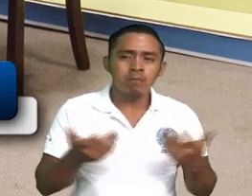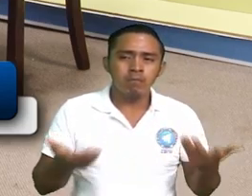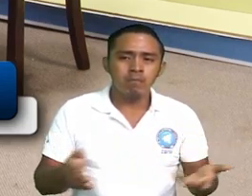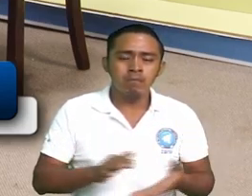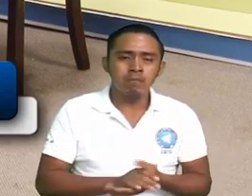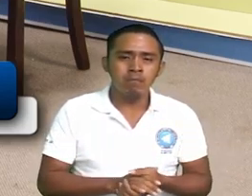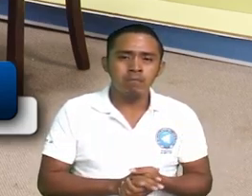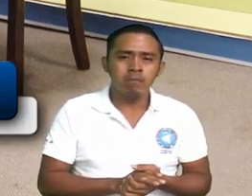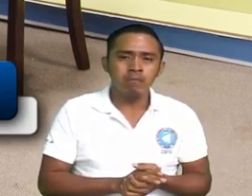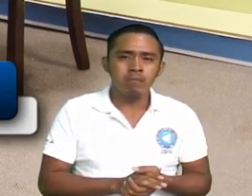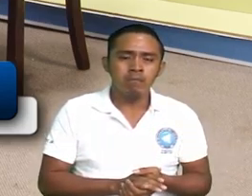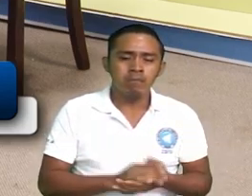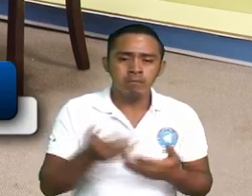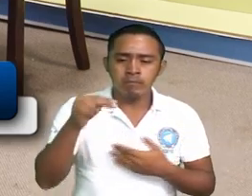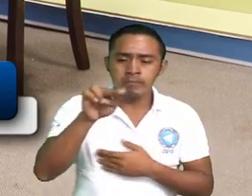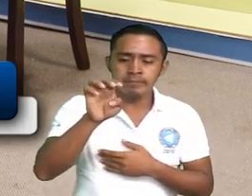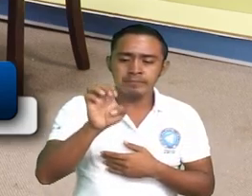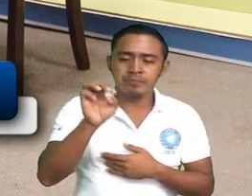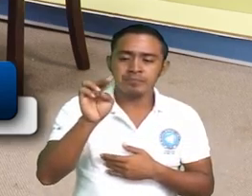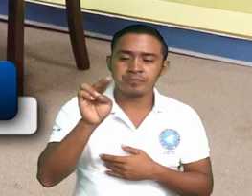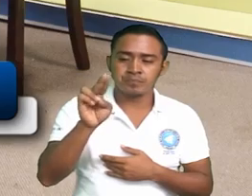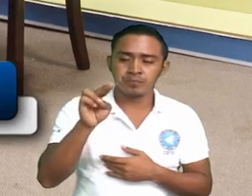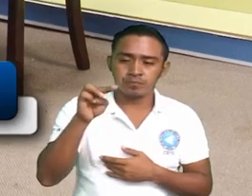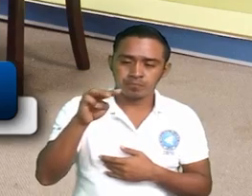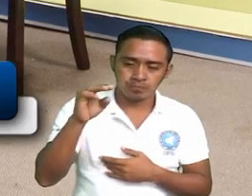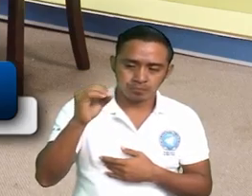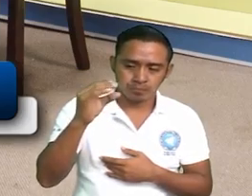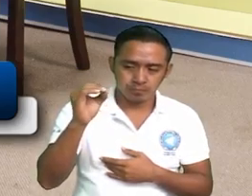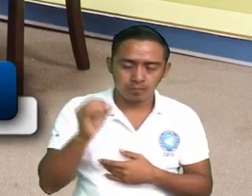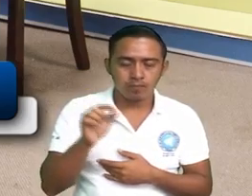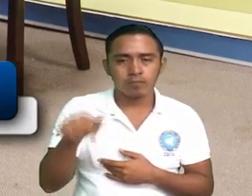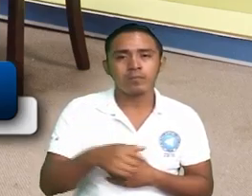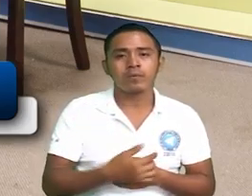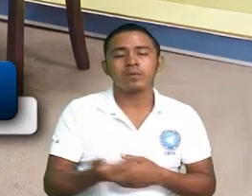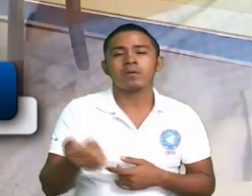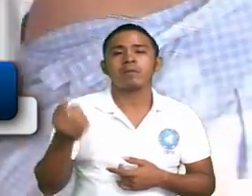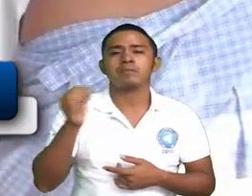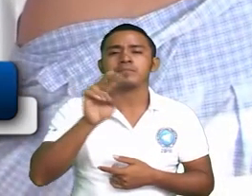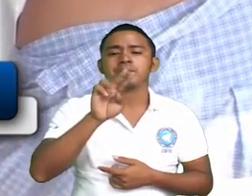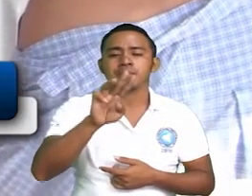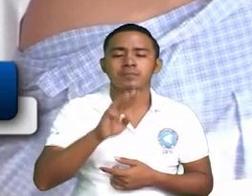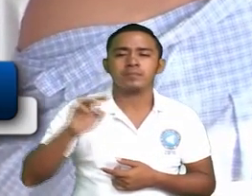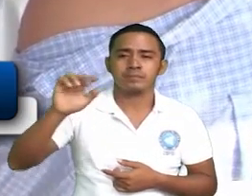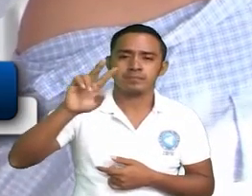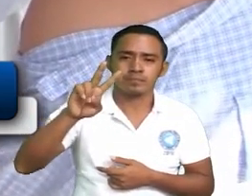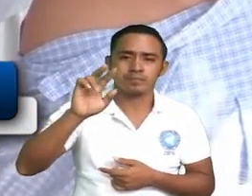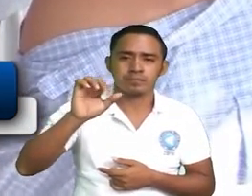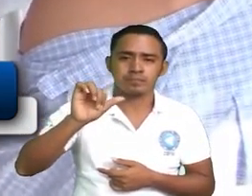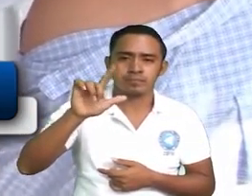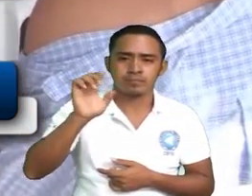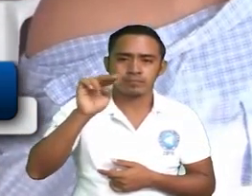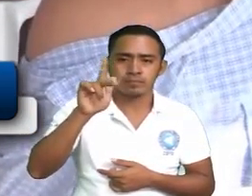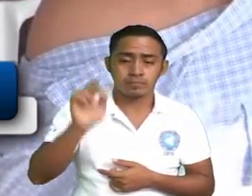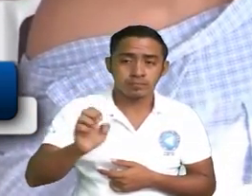caso de la neumococo 23 valente, que les estamos garantizando nosotros, ¿verdad?, como